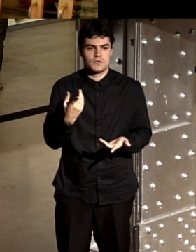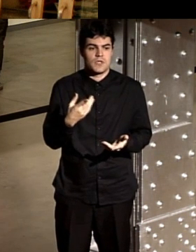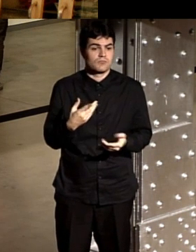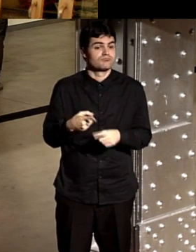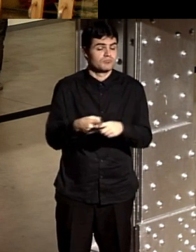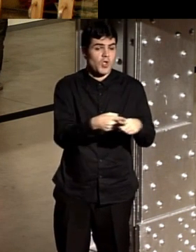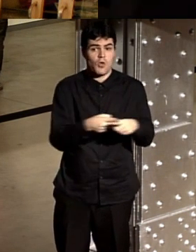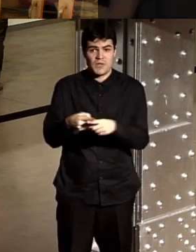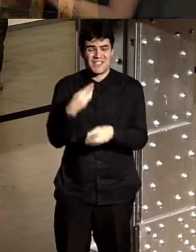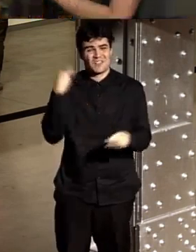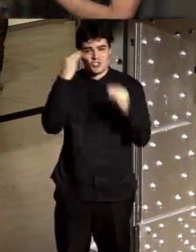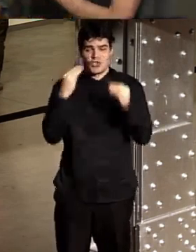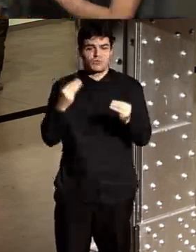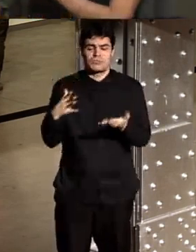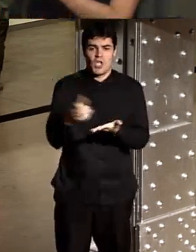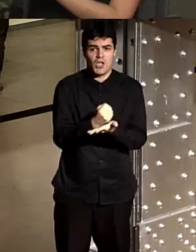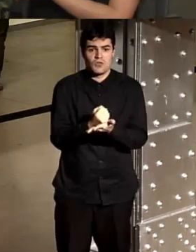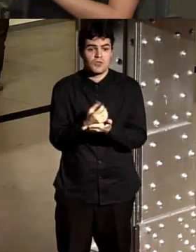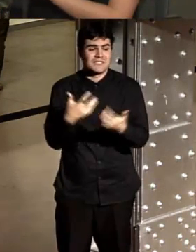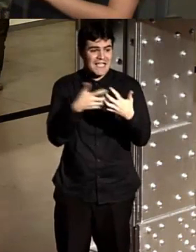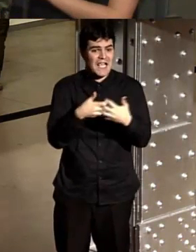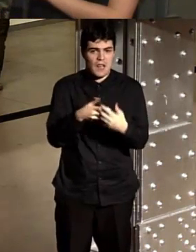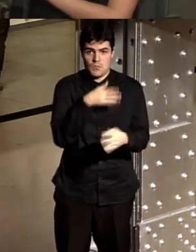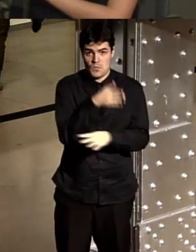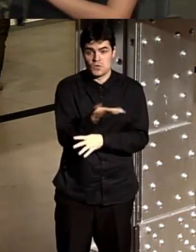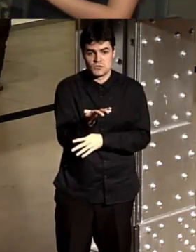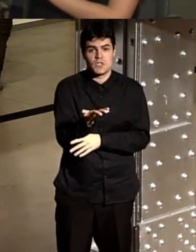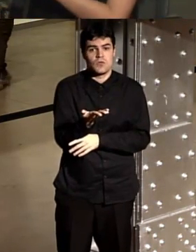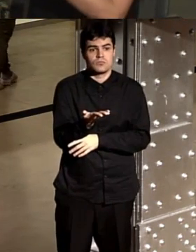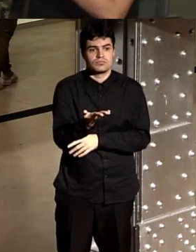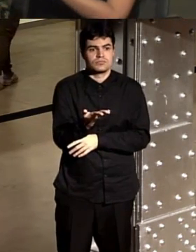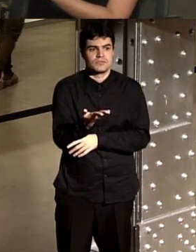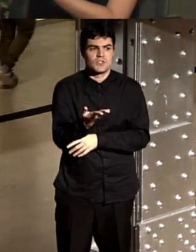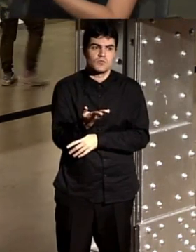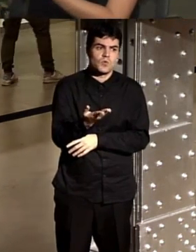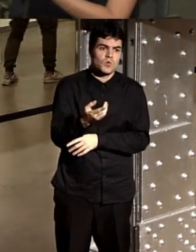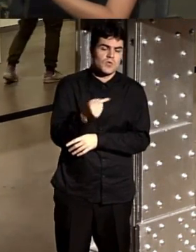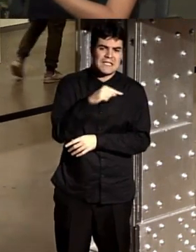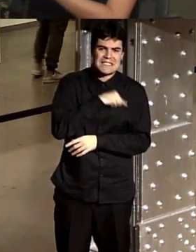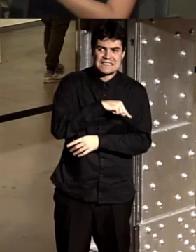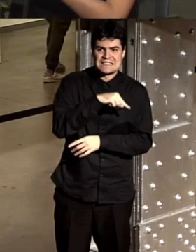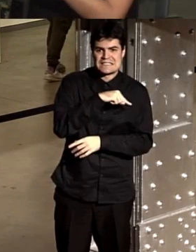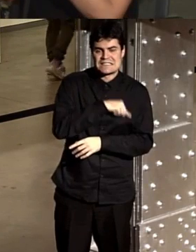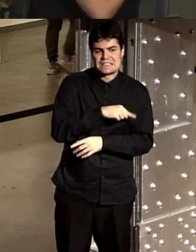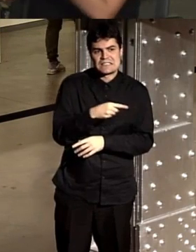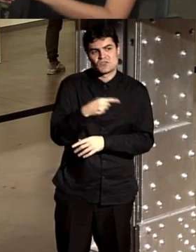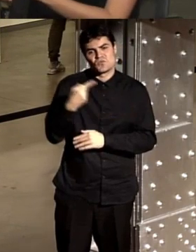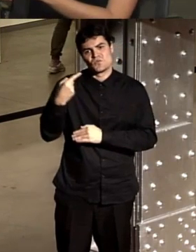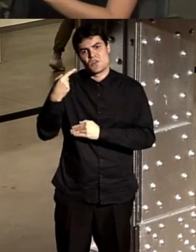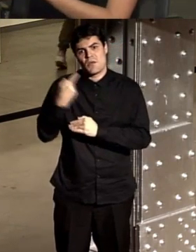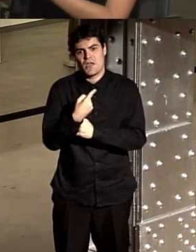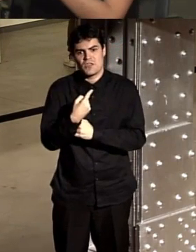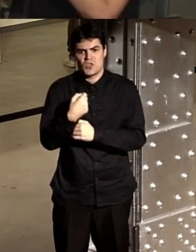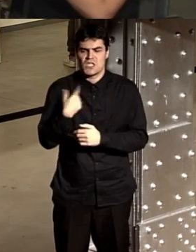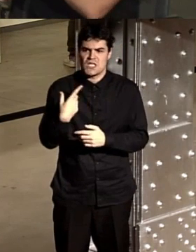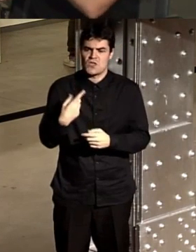hemos cubierto guerras lo compartimos, esa especie de obligación que sentimos de autoexigirnos aún